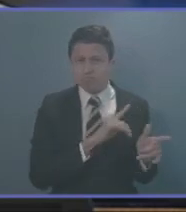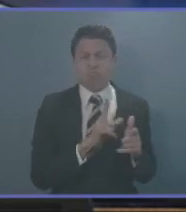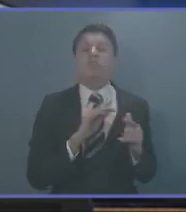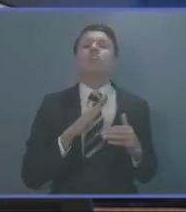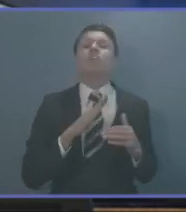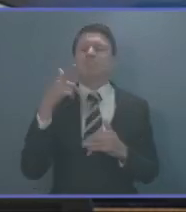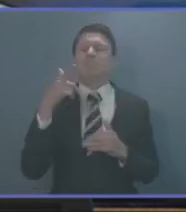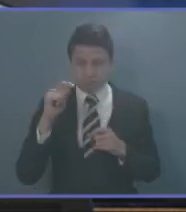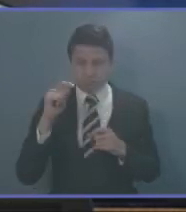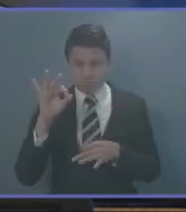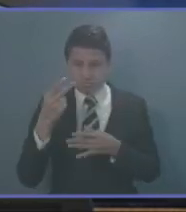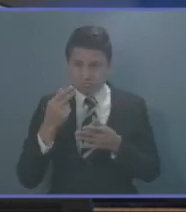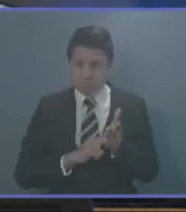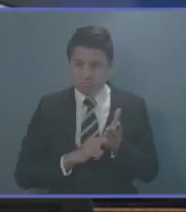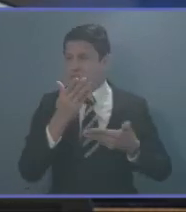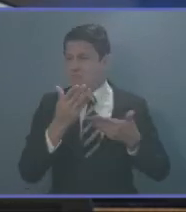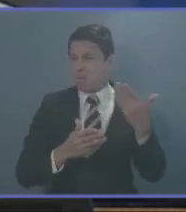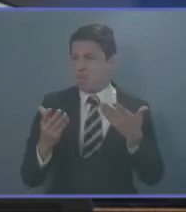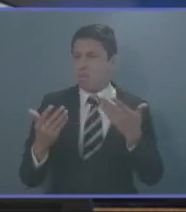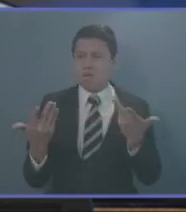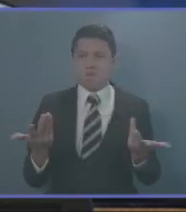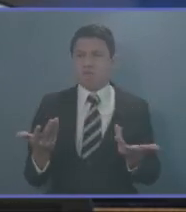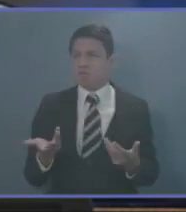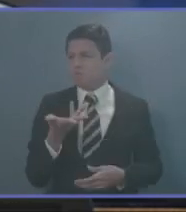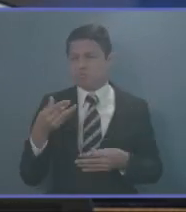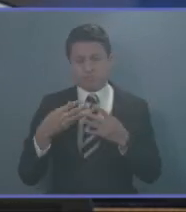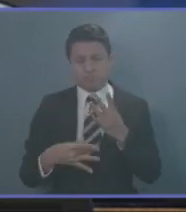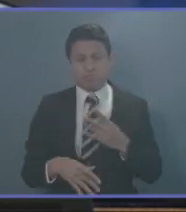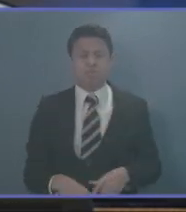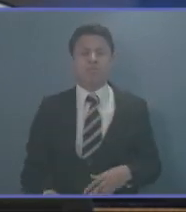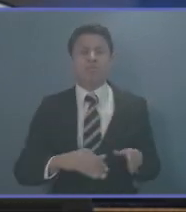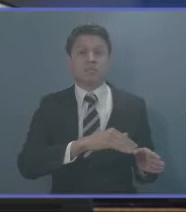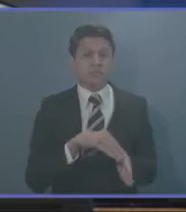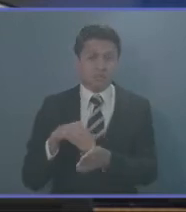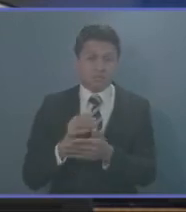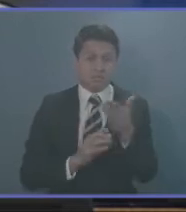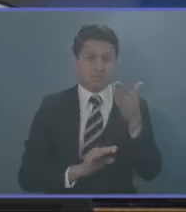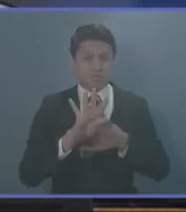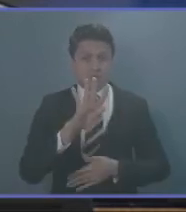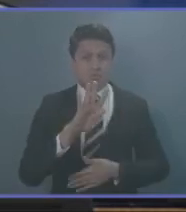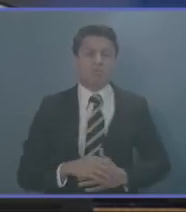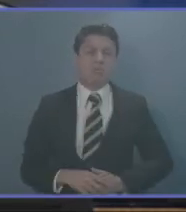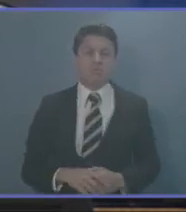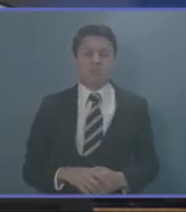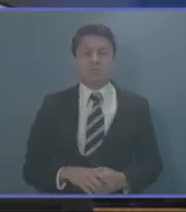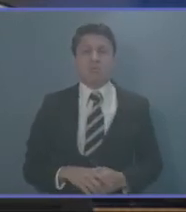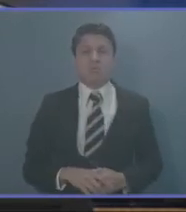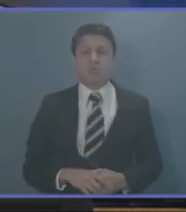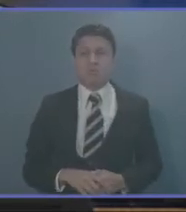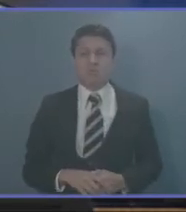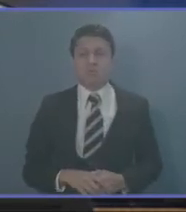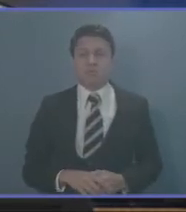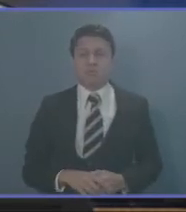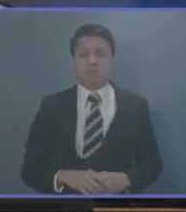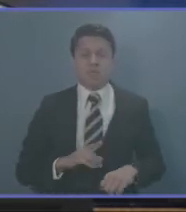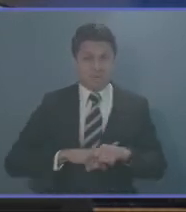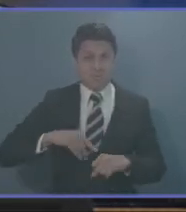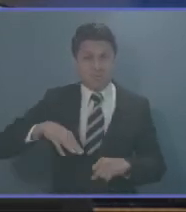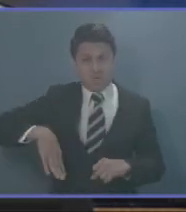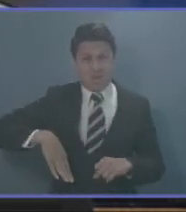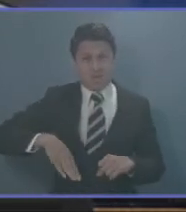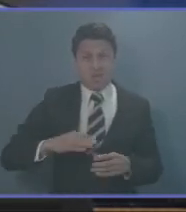General Tributaria Municipal. Título cuarto, de las formas de extinción de la obligación tributaria municipal y la mora, capítulo